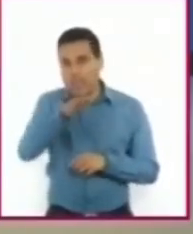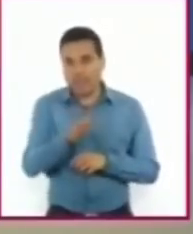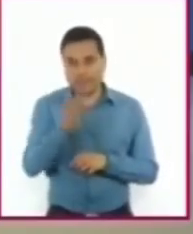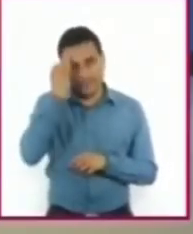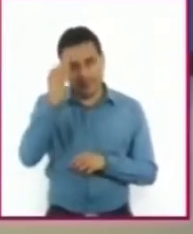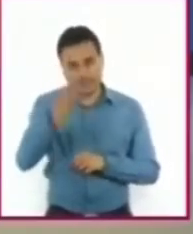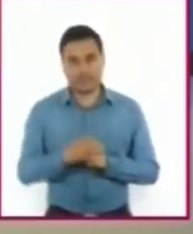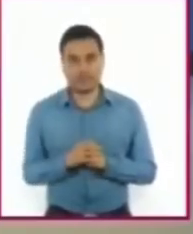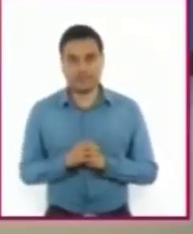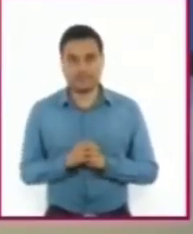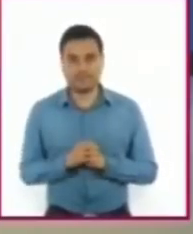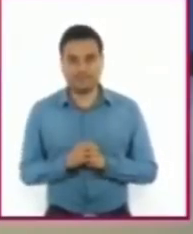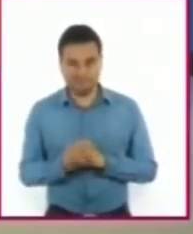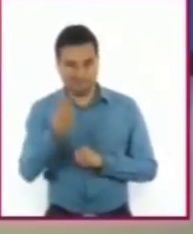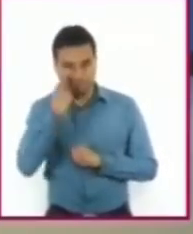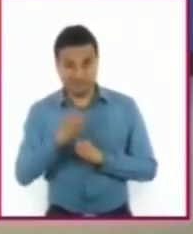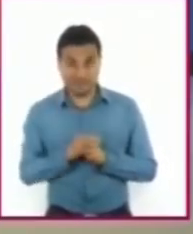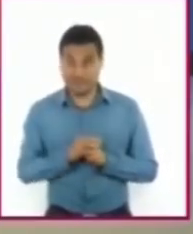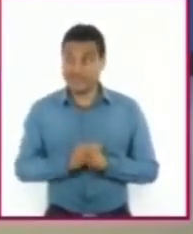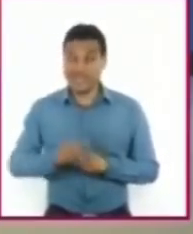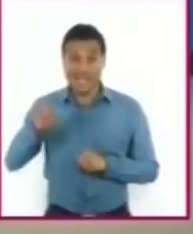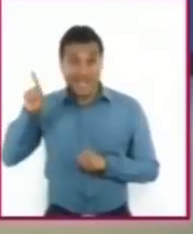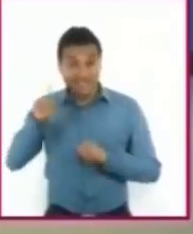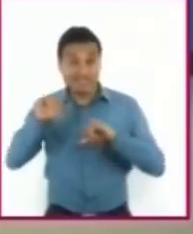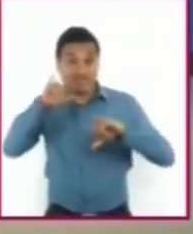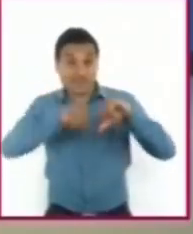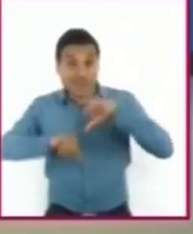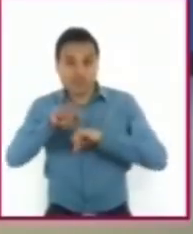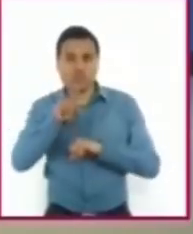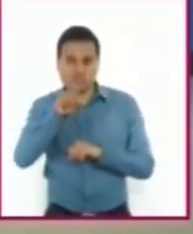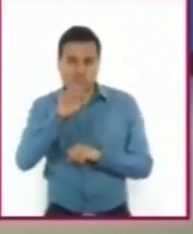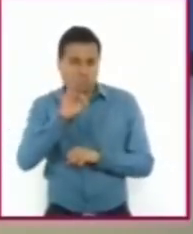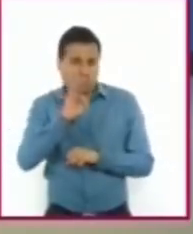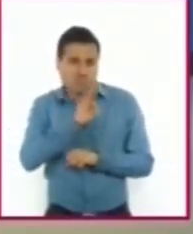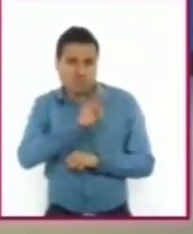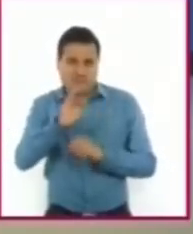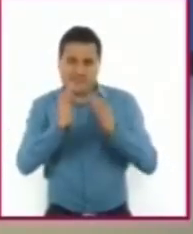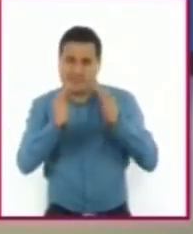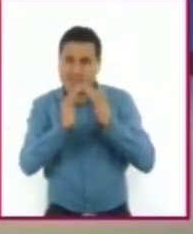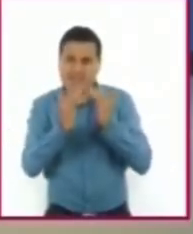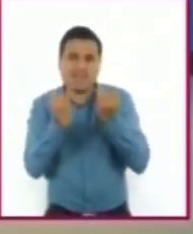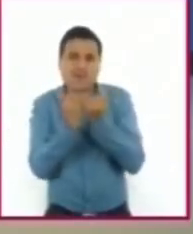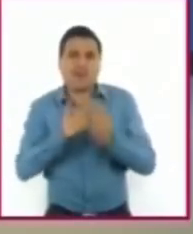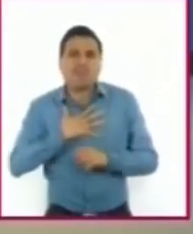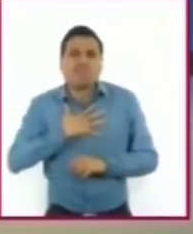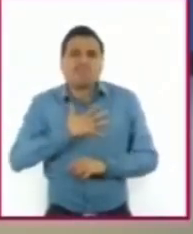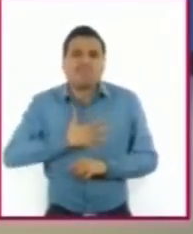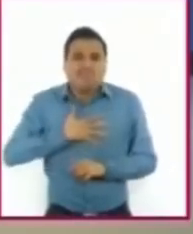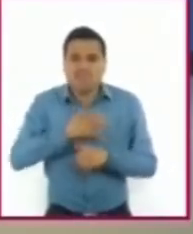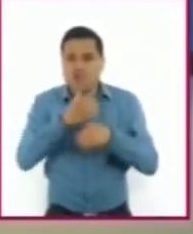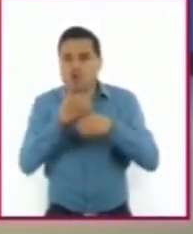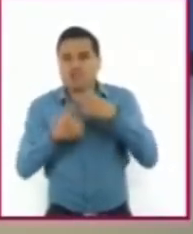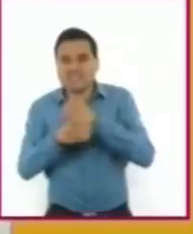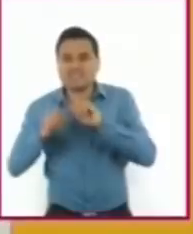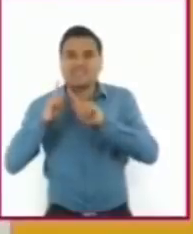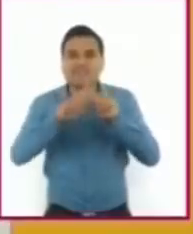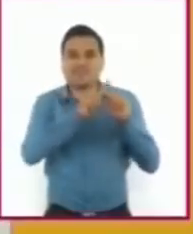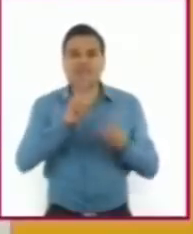Te invito a que repitas este experimento en casa con distintos objetos y compruebes la interacción de las